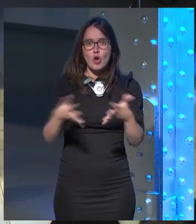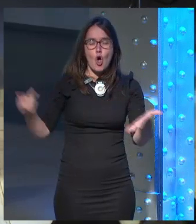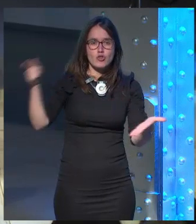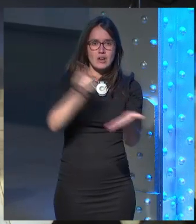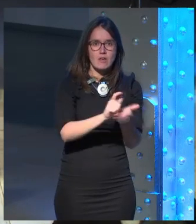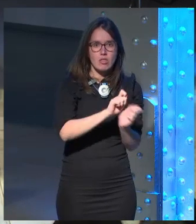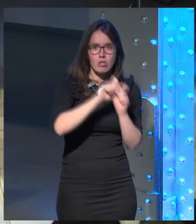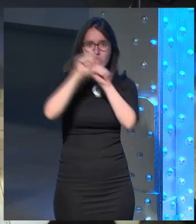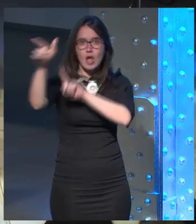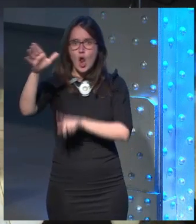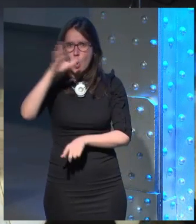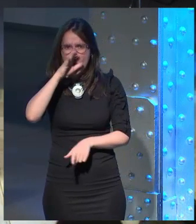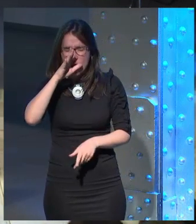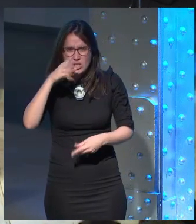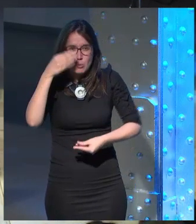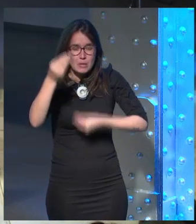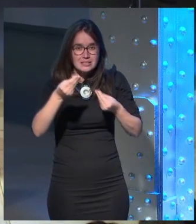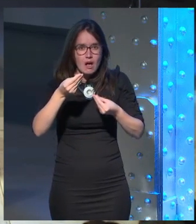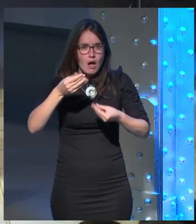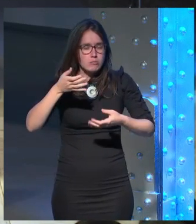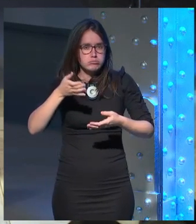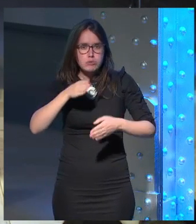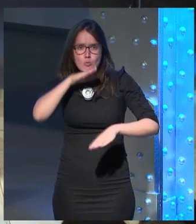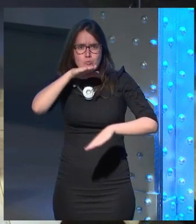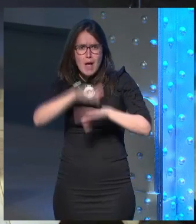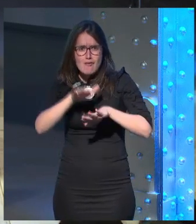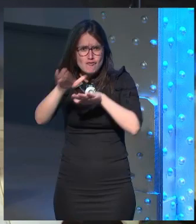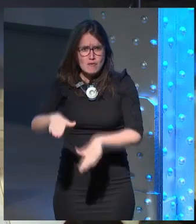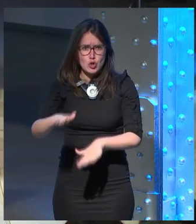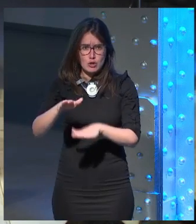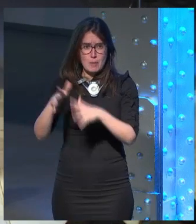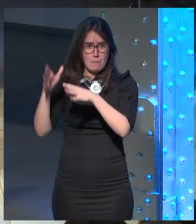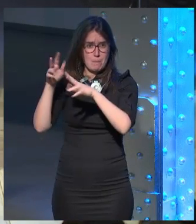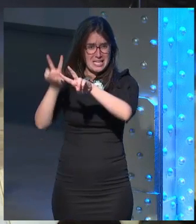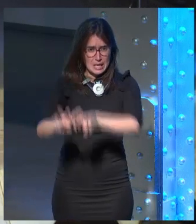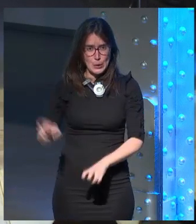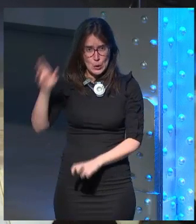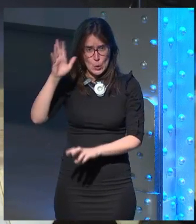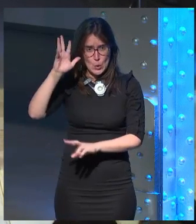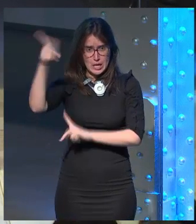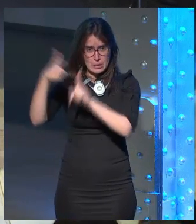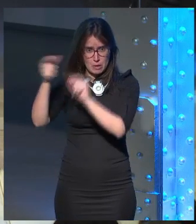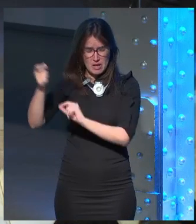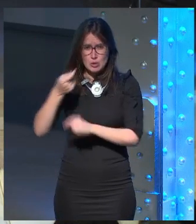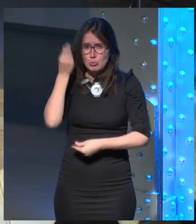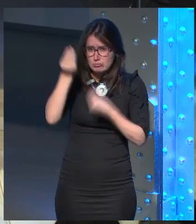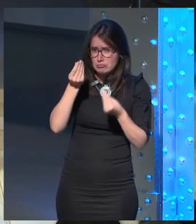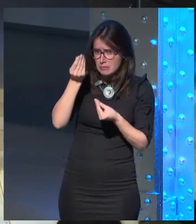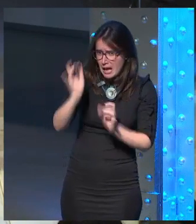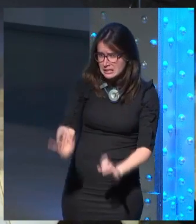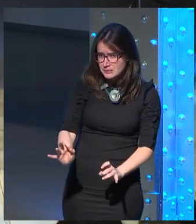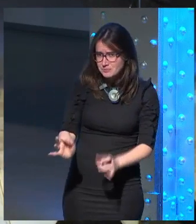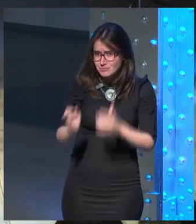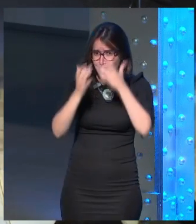Luna. Eso parece que es creer en la investigación espacial. ¿Usted se lo cree?